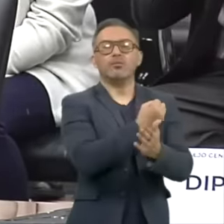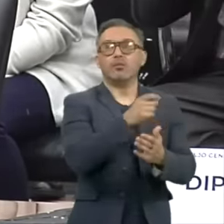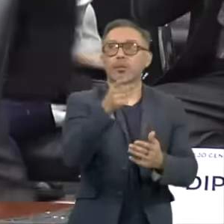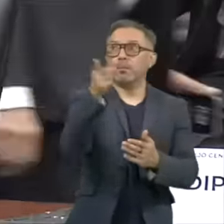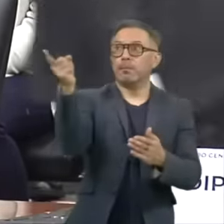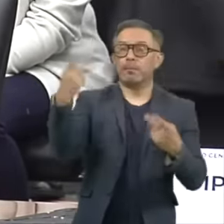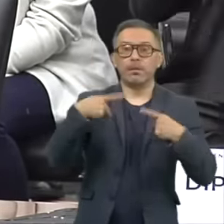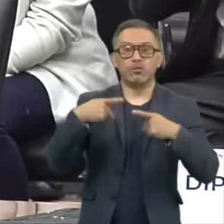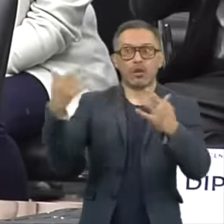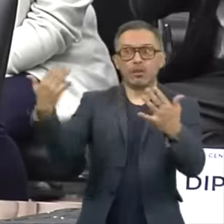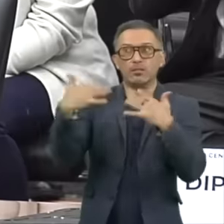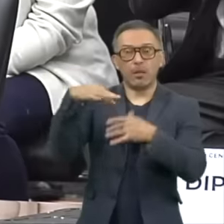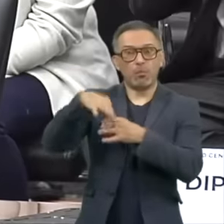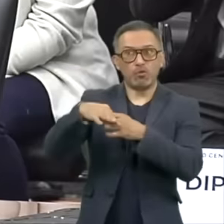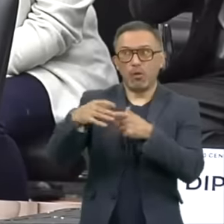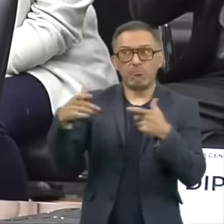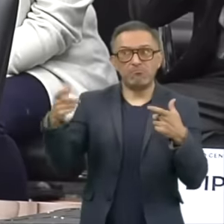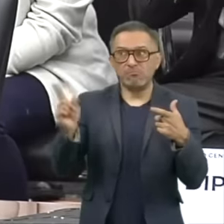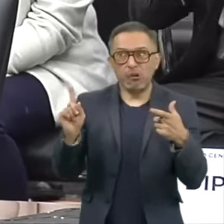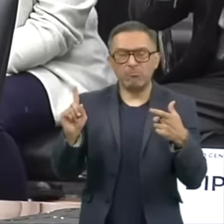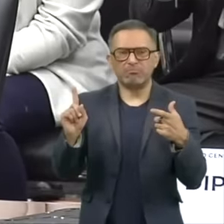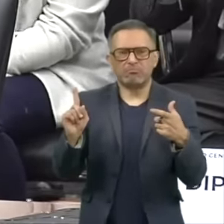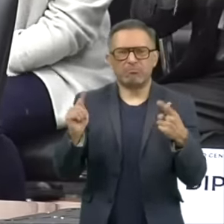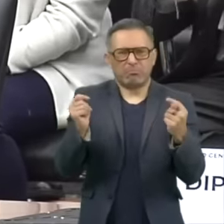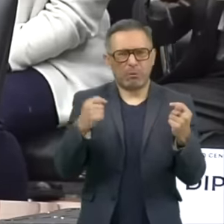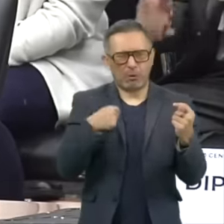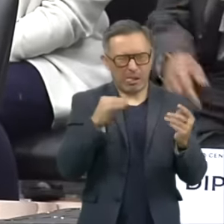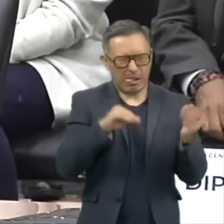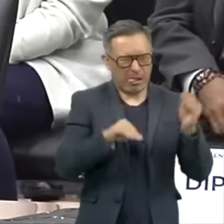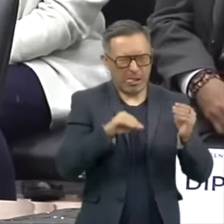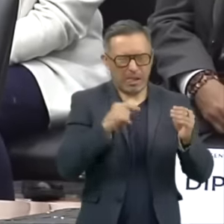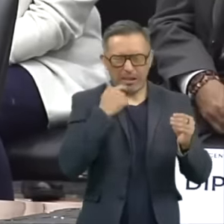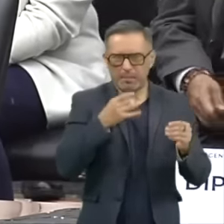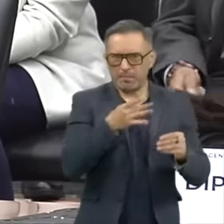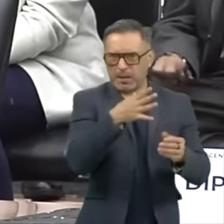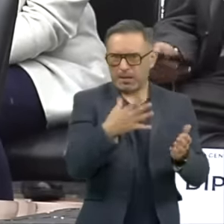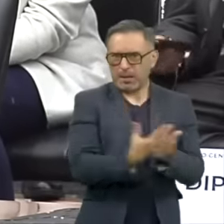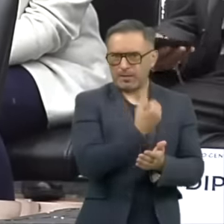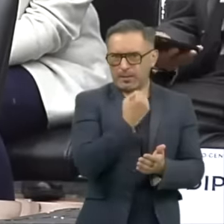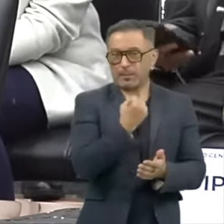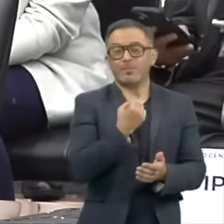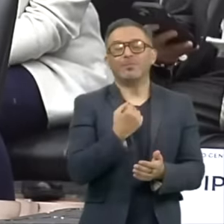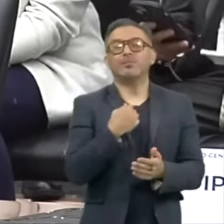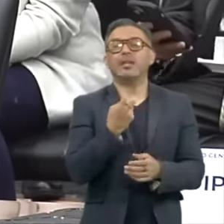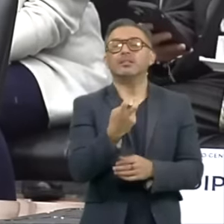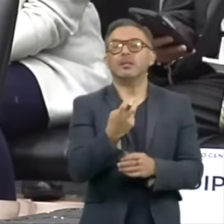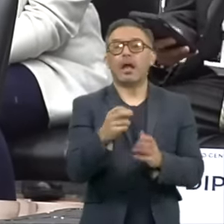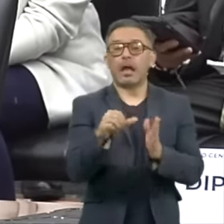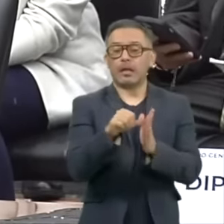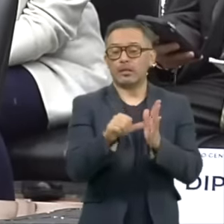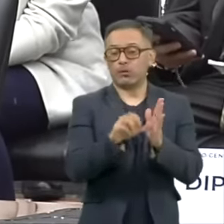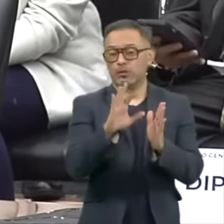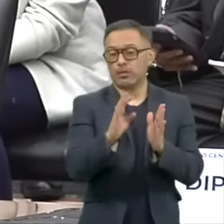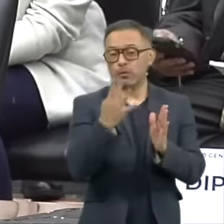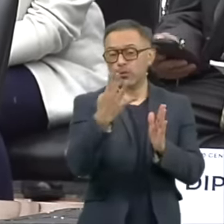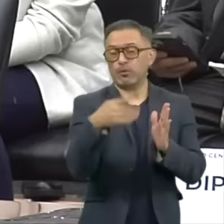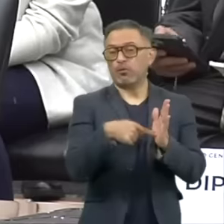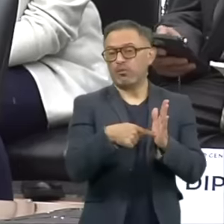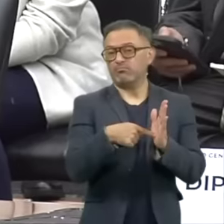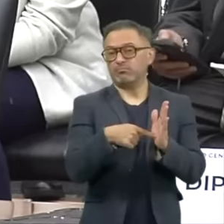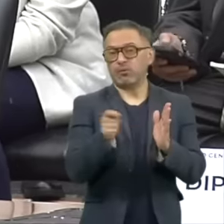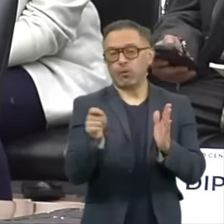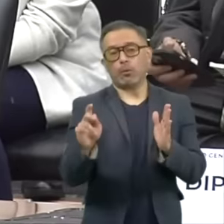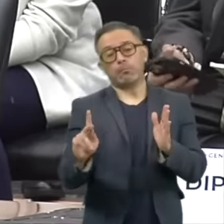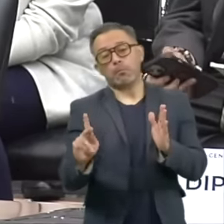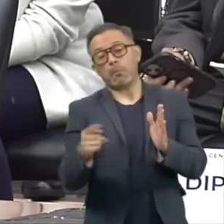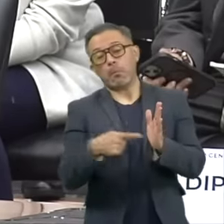urnas. Y en esa interpretación literal del artículo 54, ese es el pretexto precisamente para